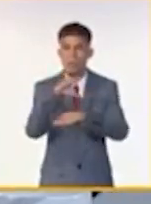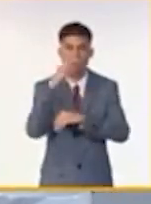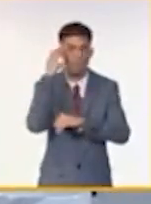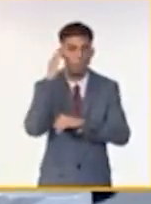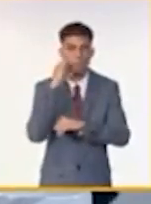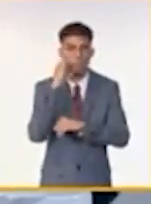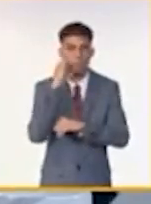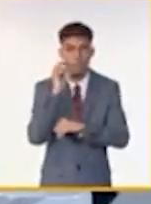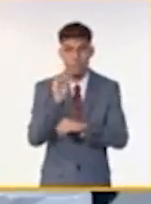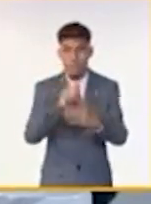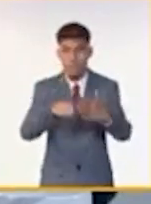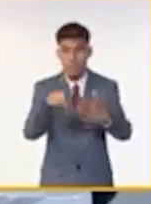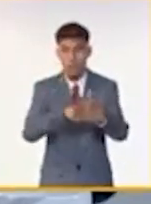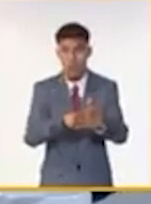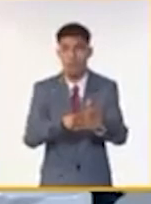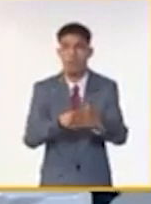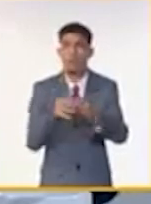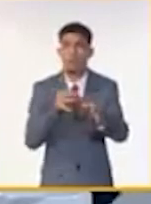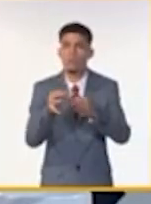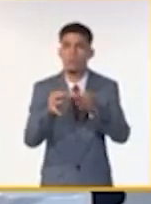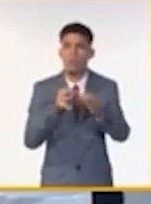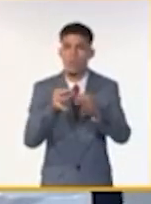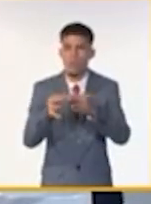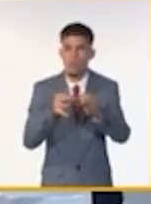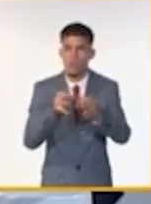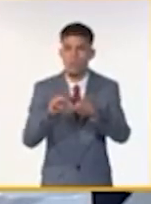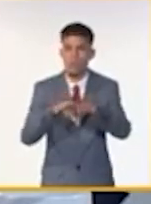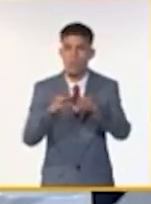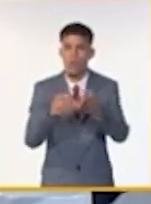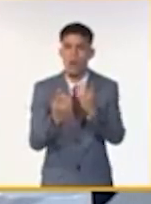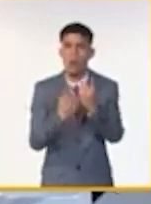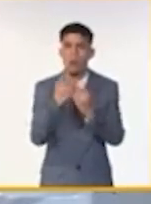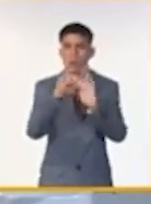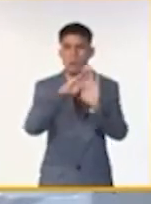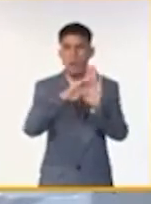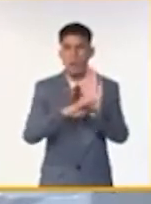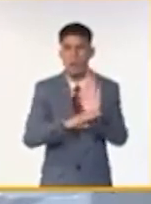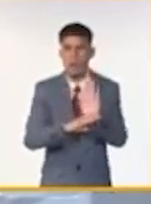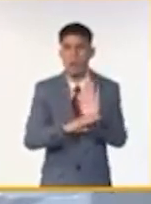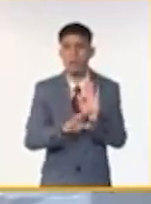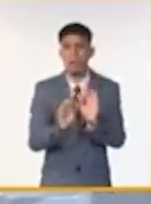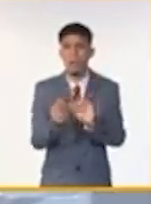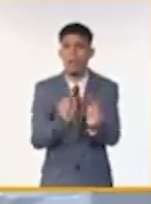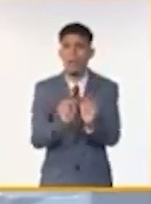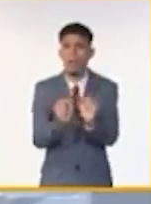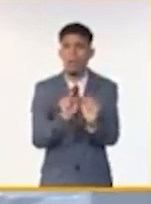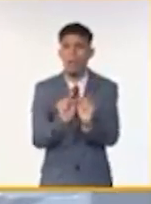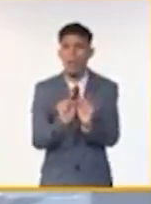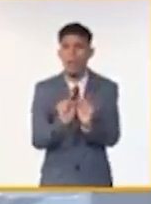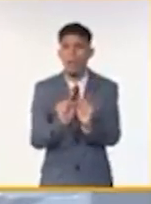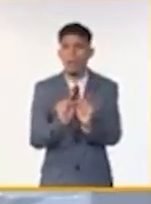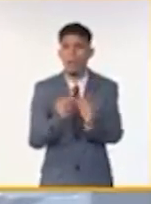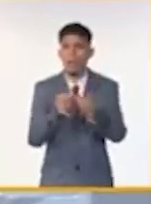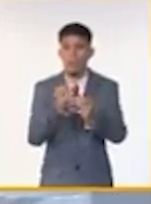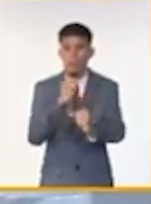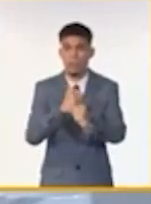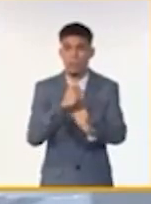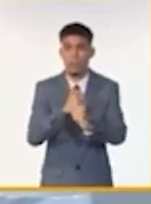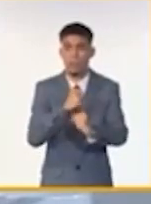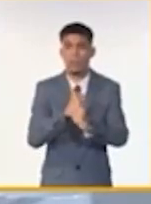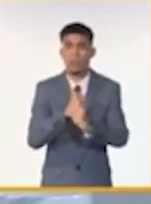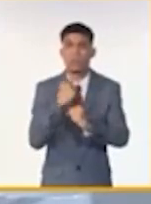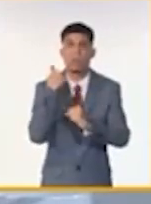acción del gobierno de la implementación de las medidas para corregir distorsiones y reimpulsar la economía en el año